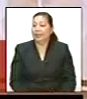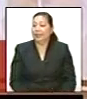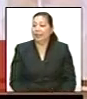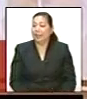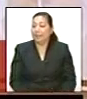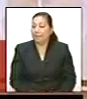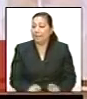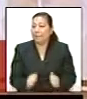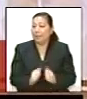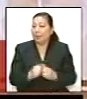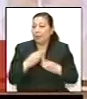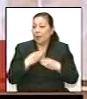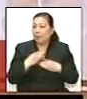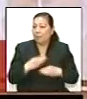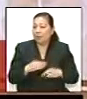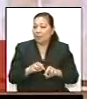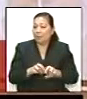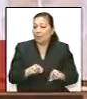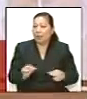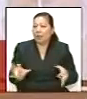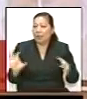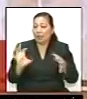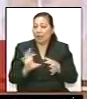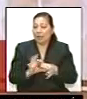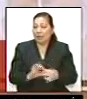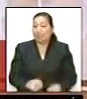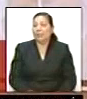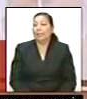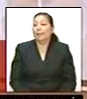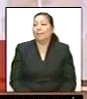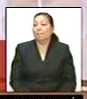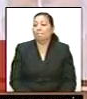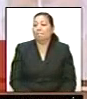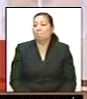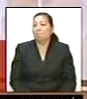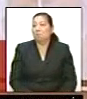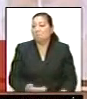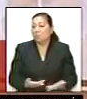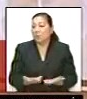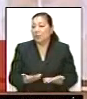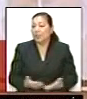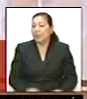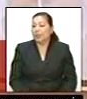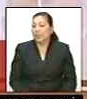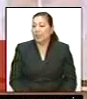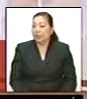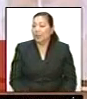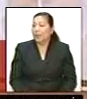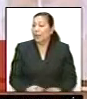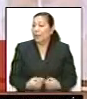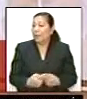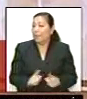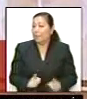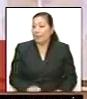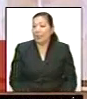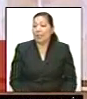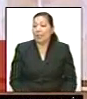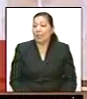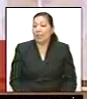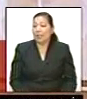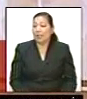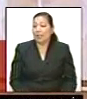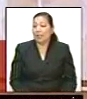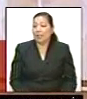convertirse en miembros plenos de la alianza, tal como es Perú, México, Chile y Colombia. Pero por